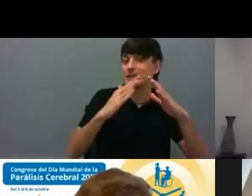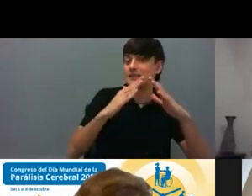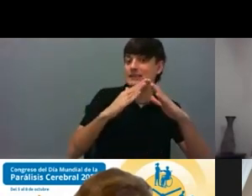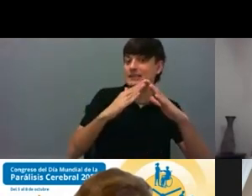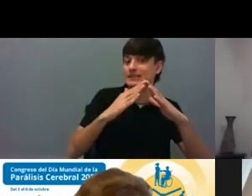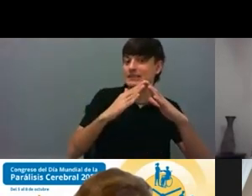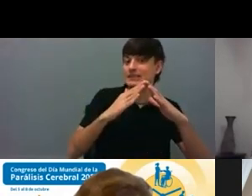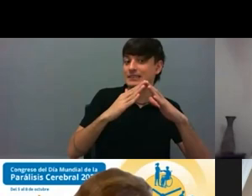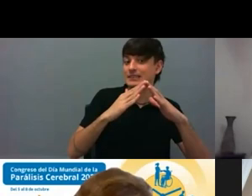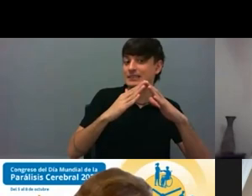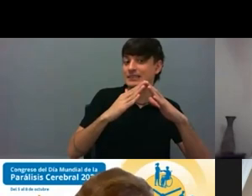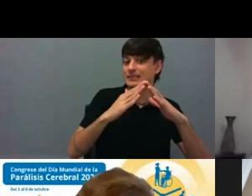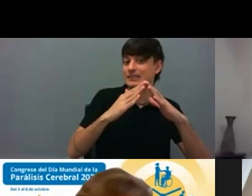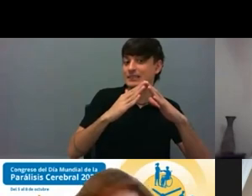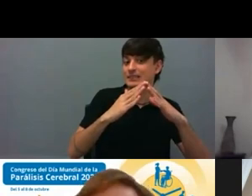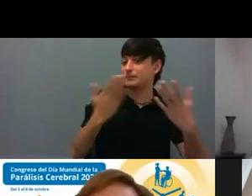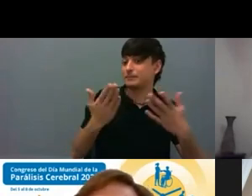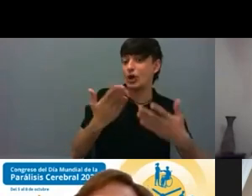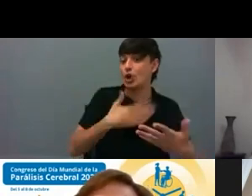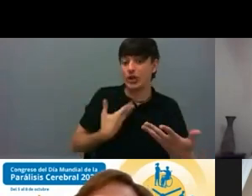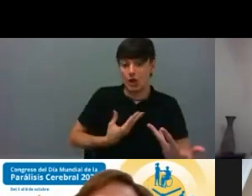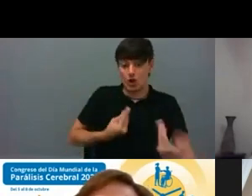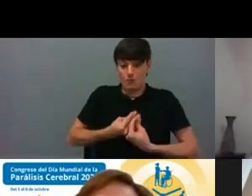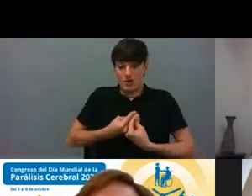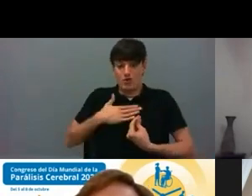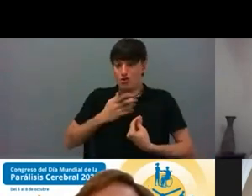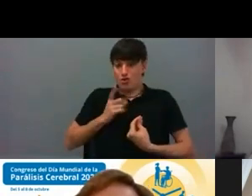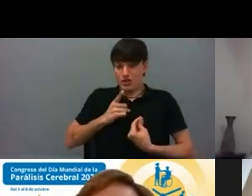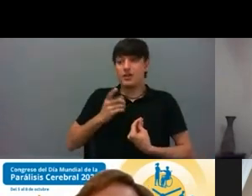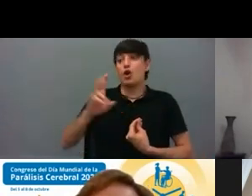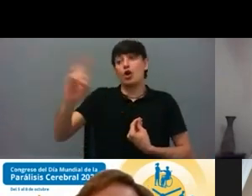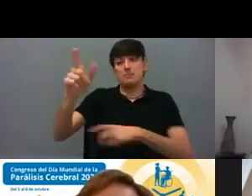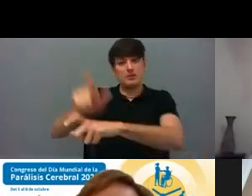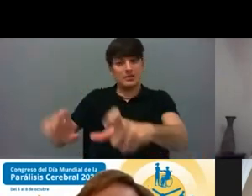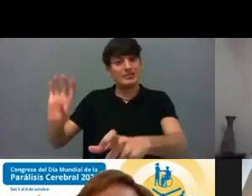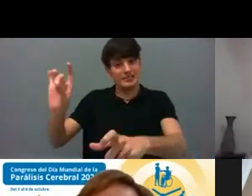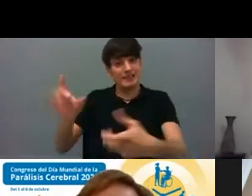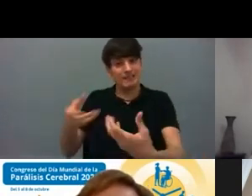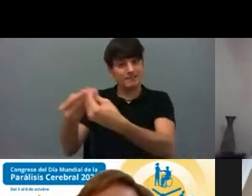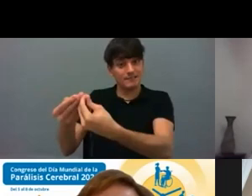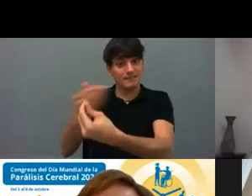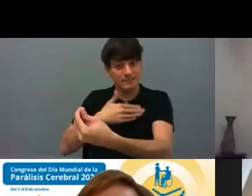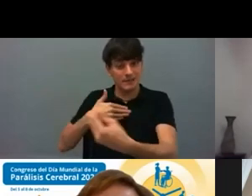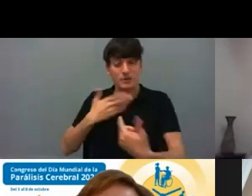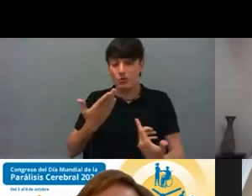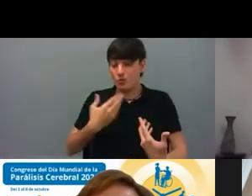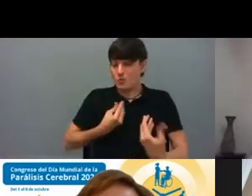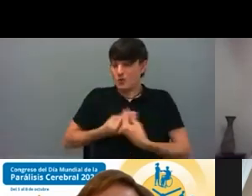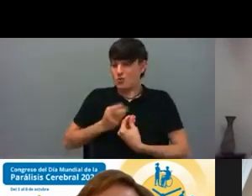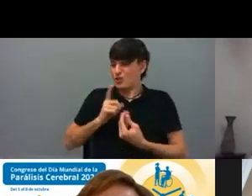hacer absolutamente nada conmigo. Entonces sí he tratado de acceder a algunas fundaciones, pero todas quedan en